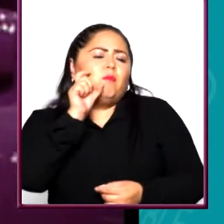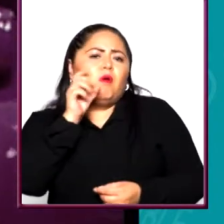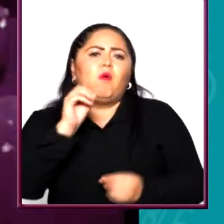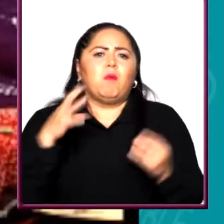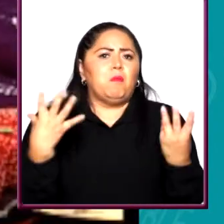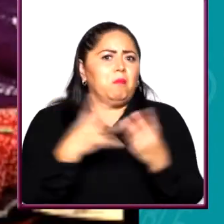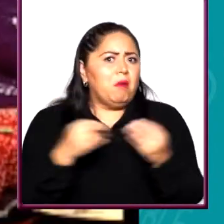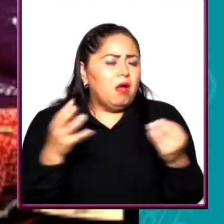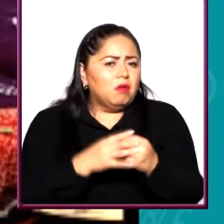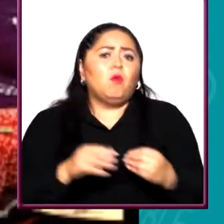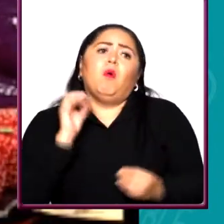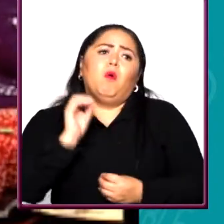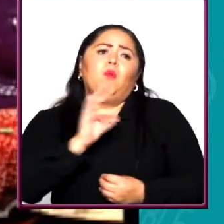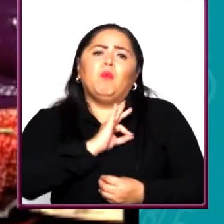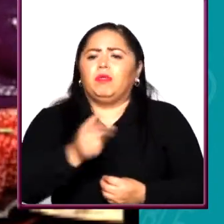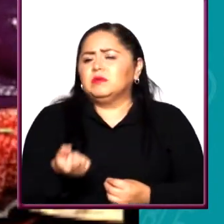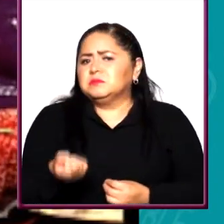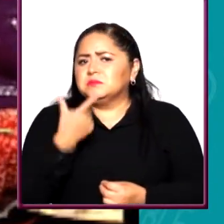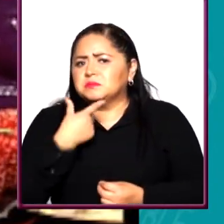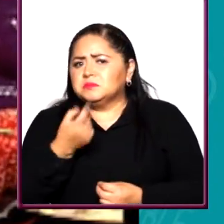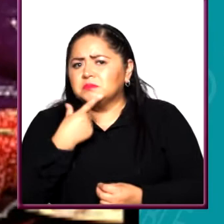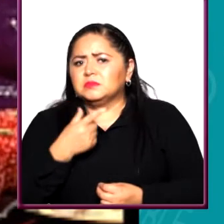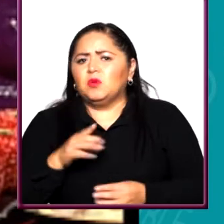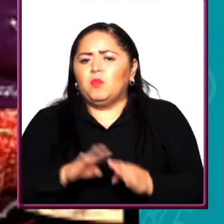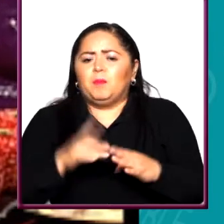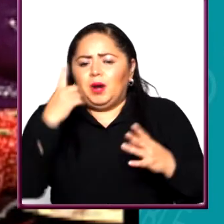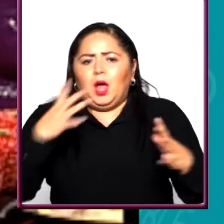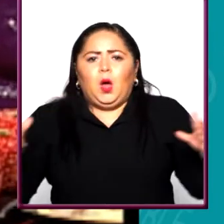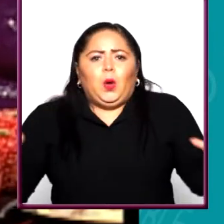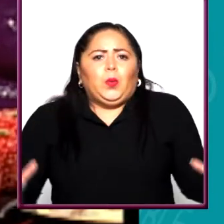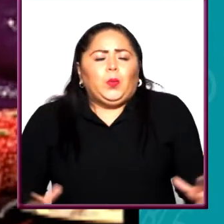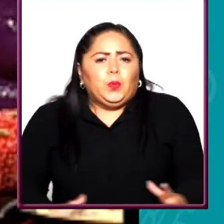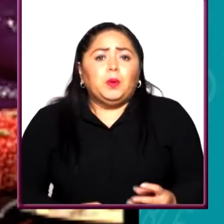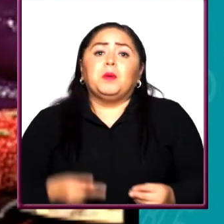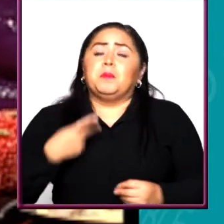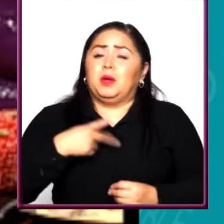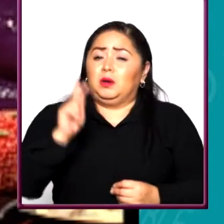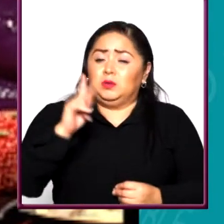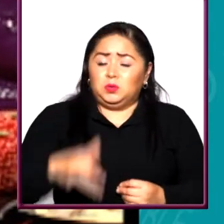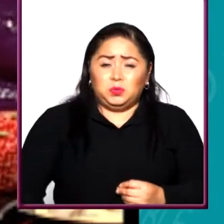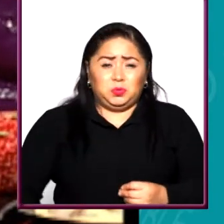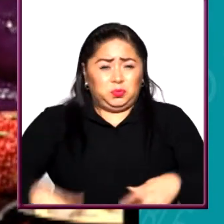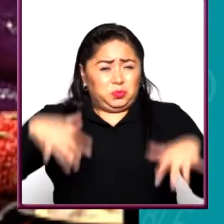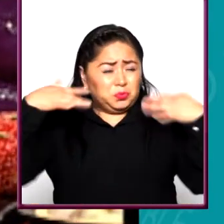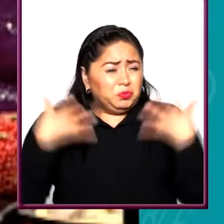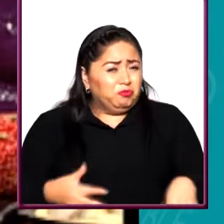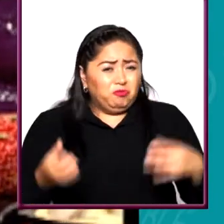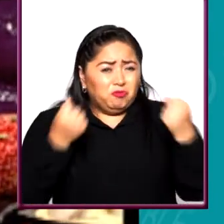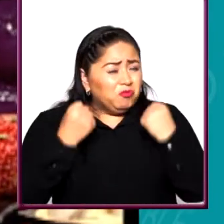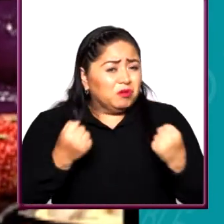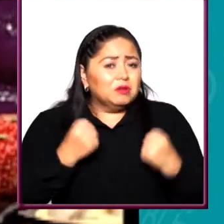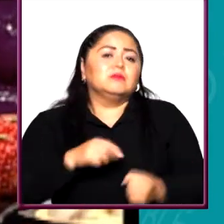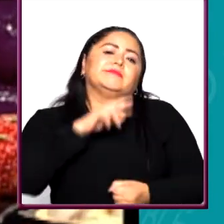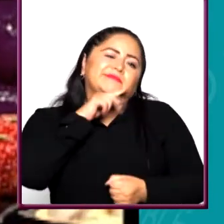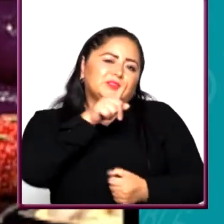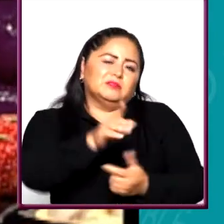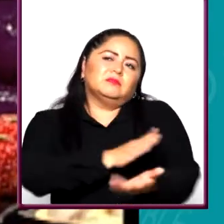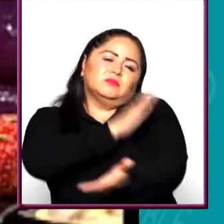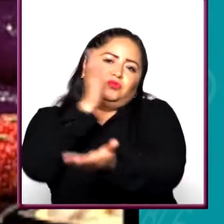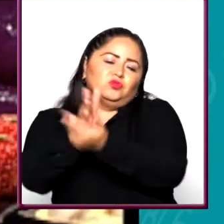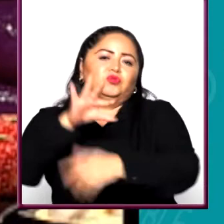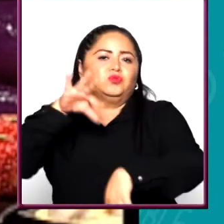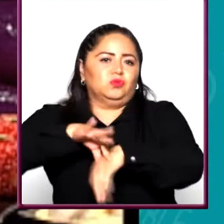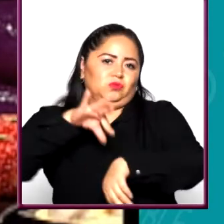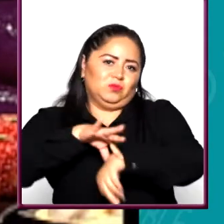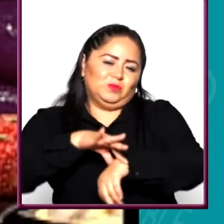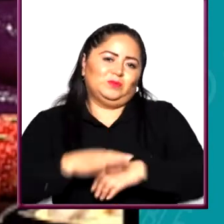plátano. O puedes tomar medicamentos antiinflamatorios. Pero si los cólicos son muy fuertes, es mejor acudir con